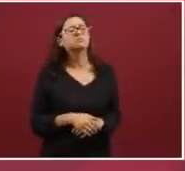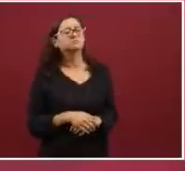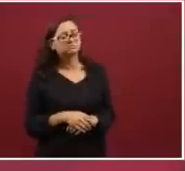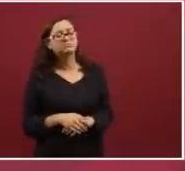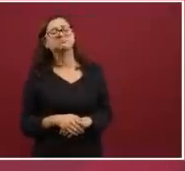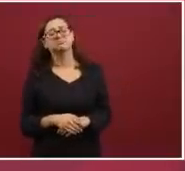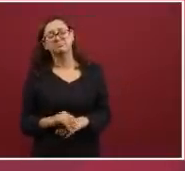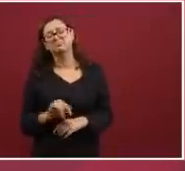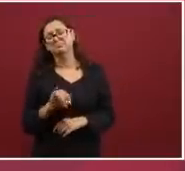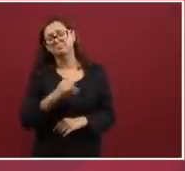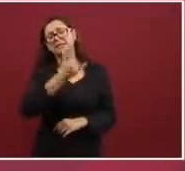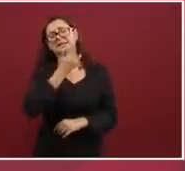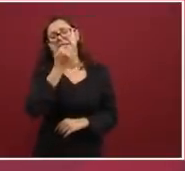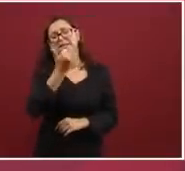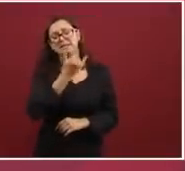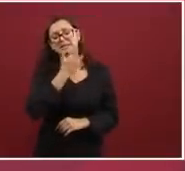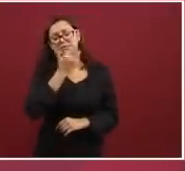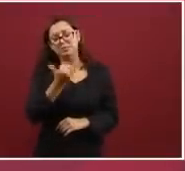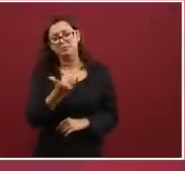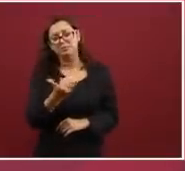y y